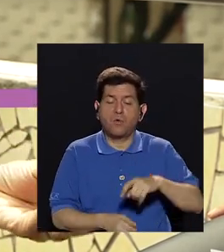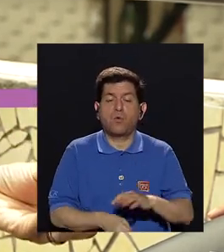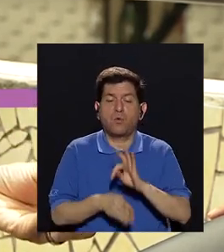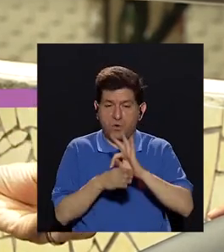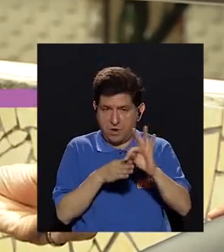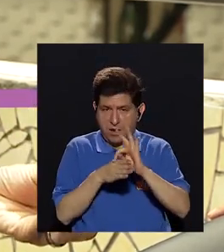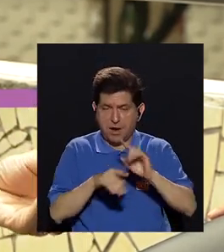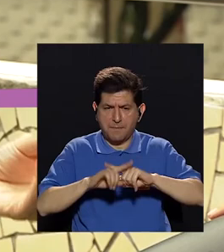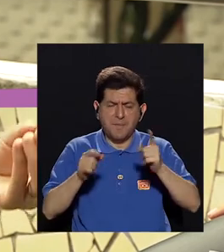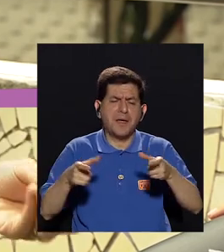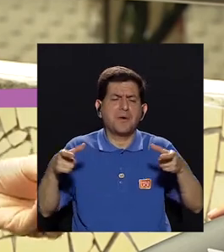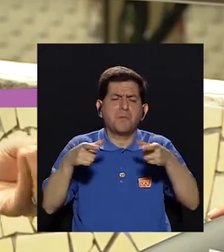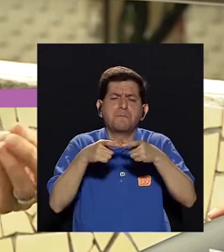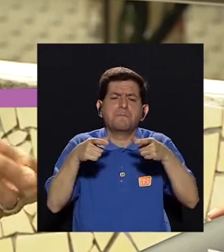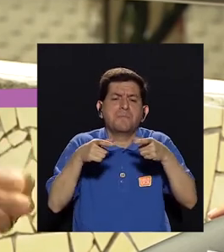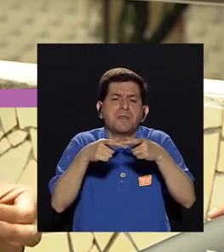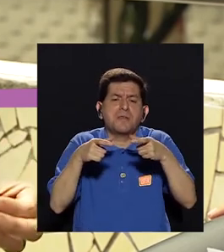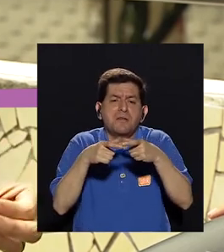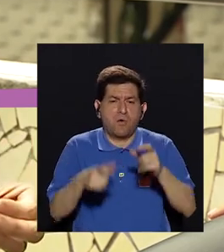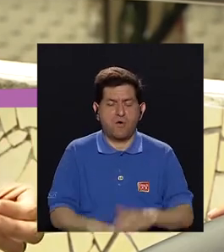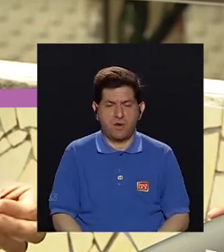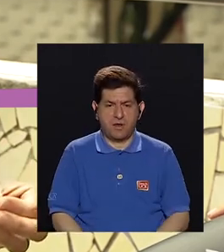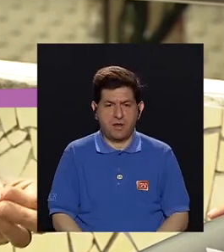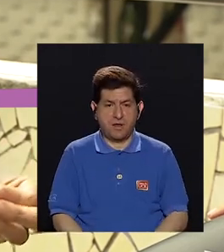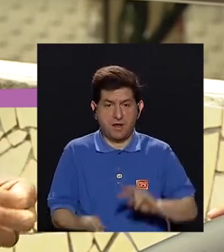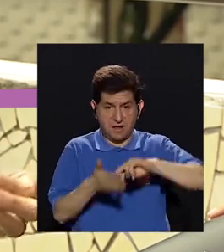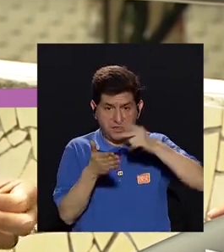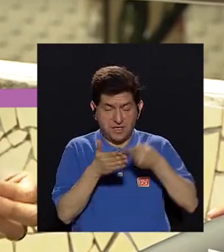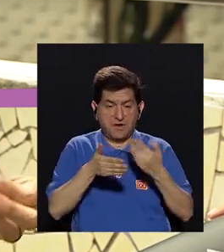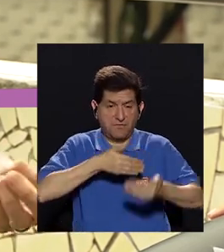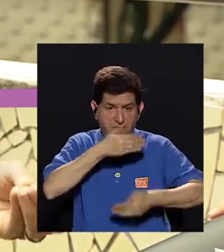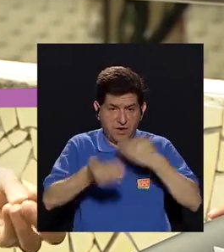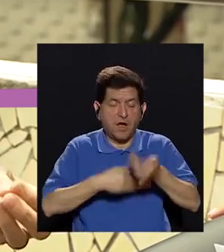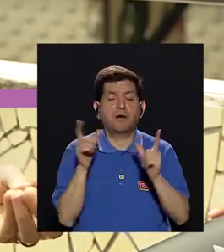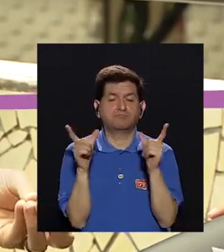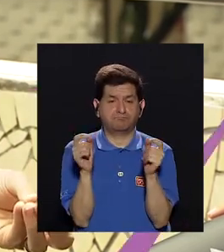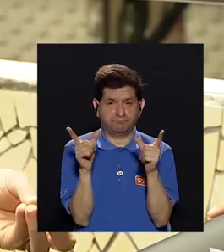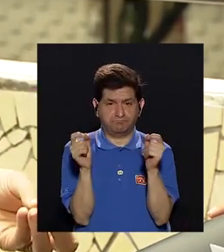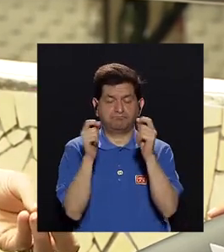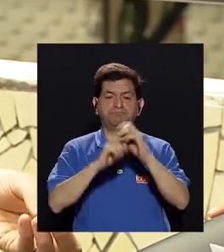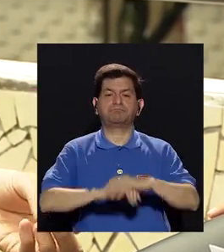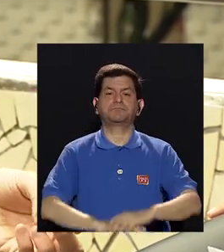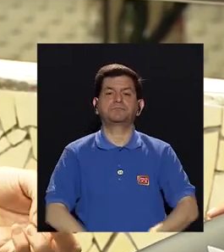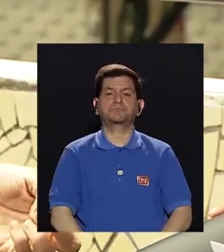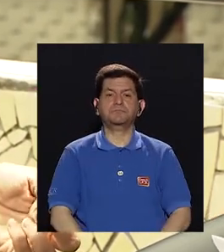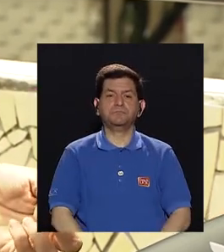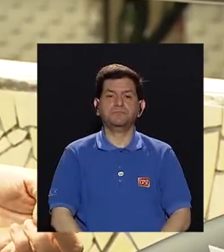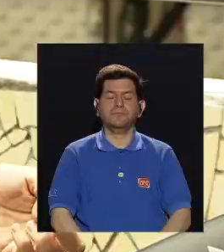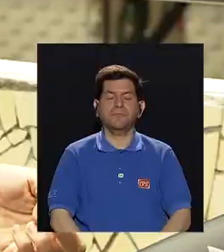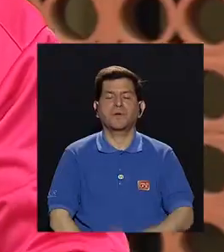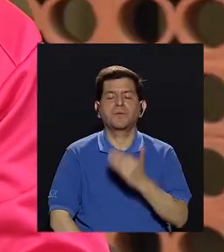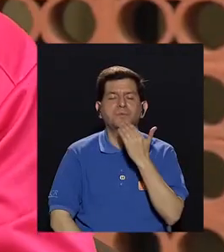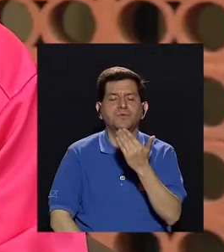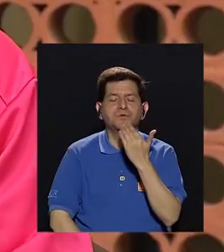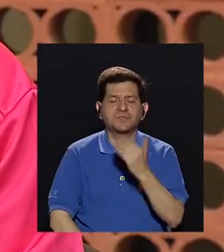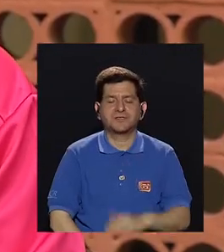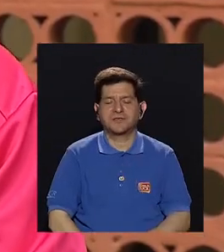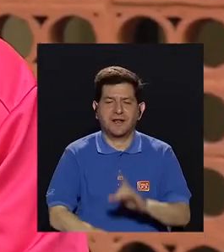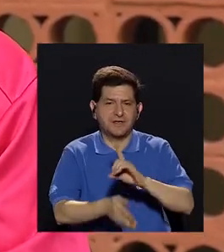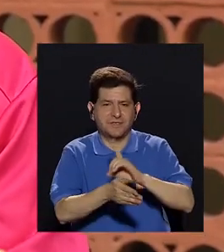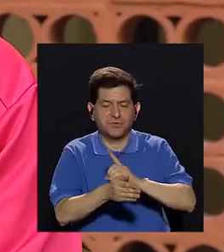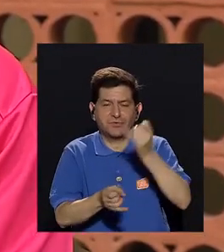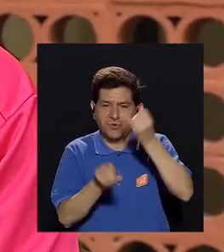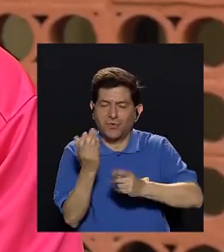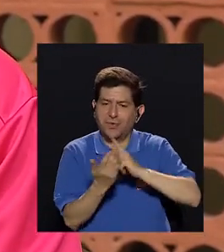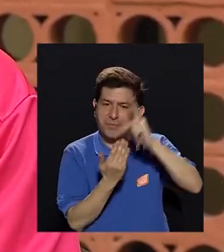tratamiento, otras no, pero es en la minoría de los casos que estamos frente a un proceso maligno o canceroso. Okay. Doctora, muchísimas gracias.